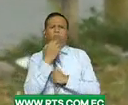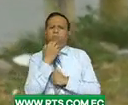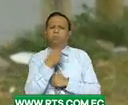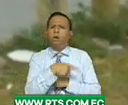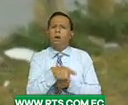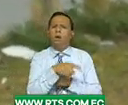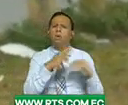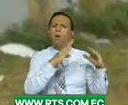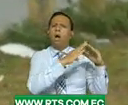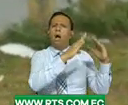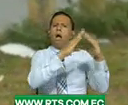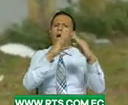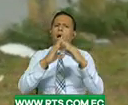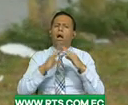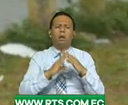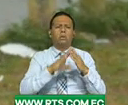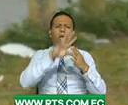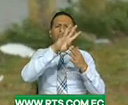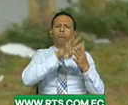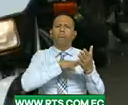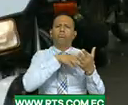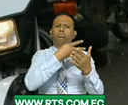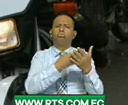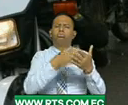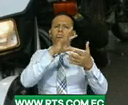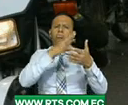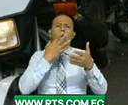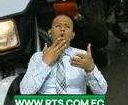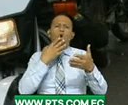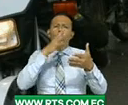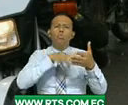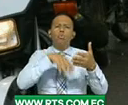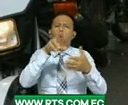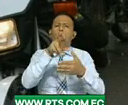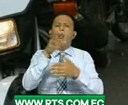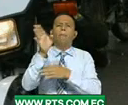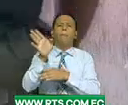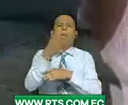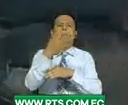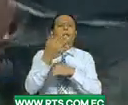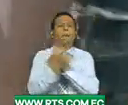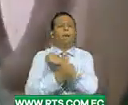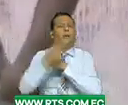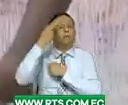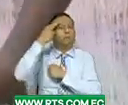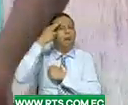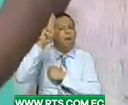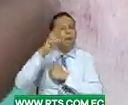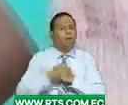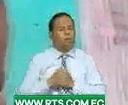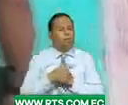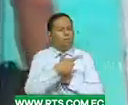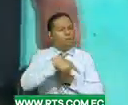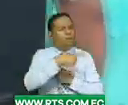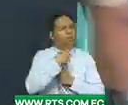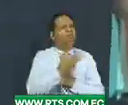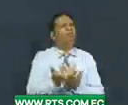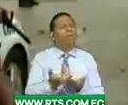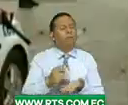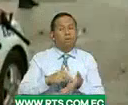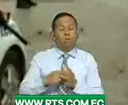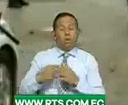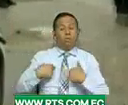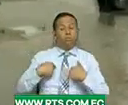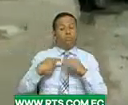con los colores de la bandera de México. Según indicaron los agentes, esto es una forma de representar la existencia de